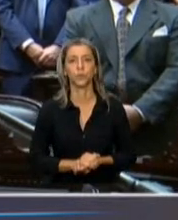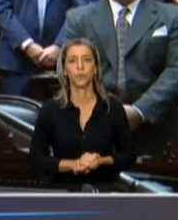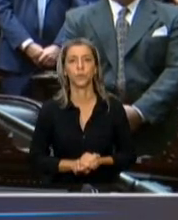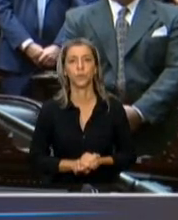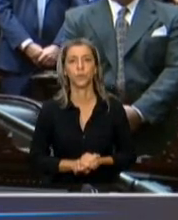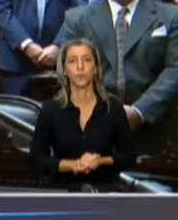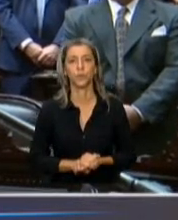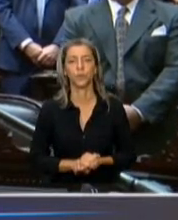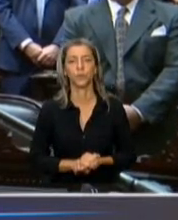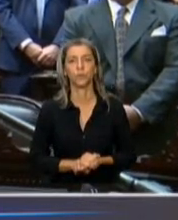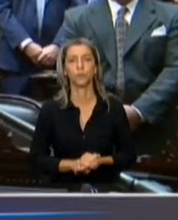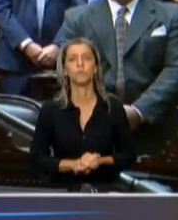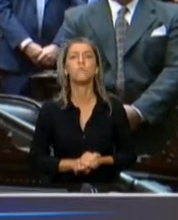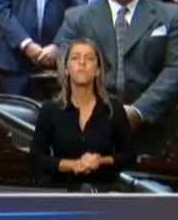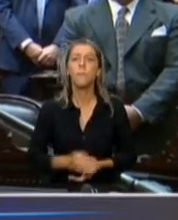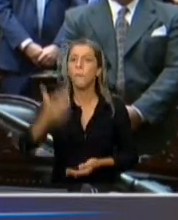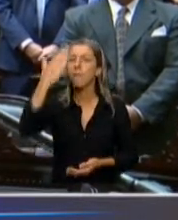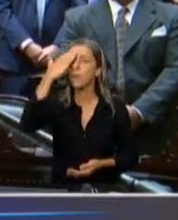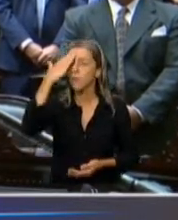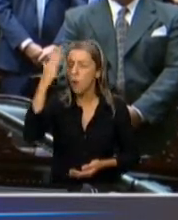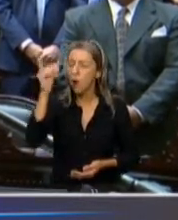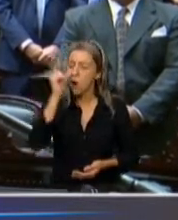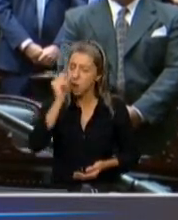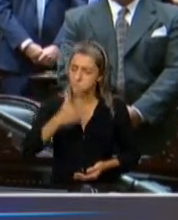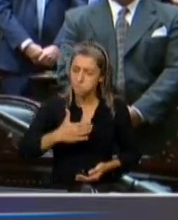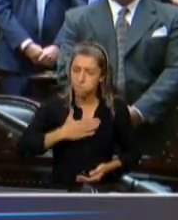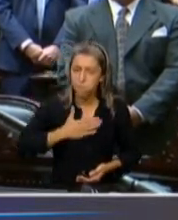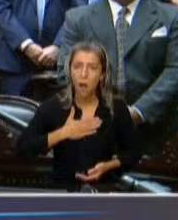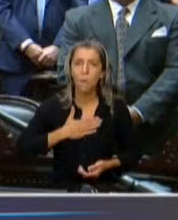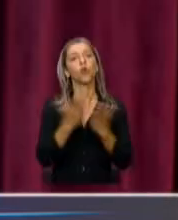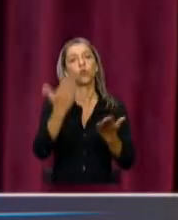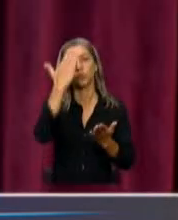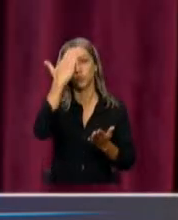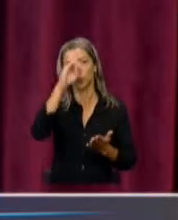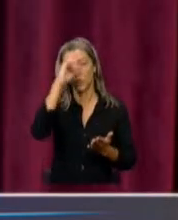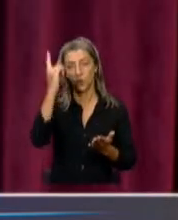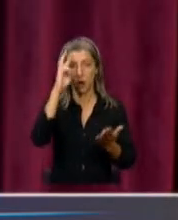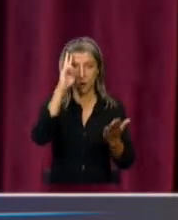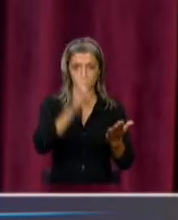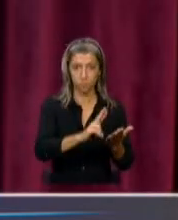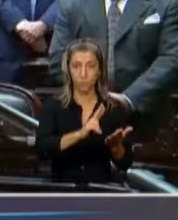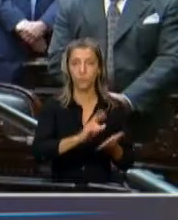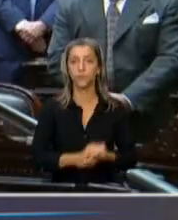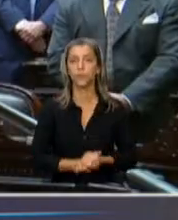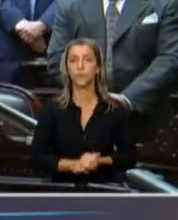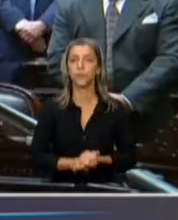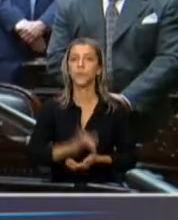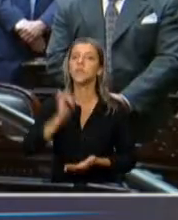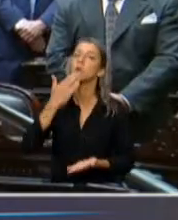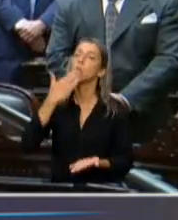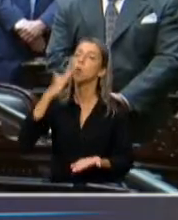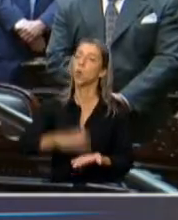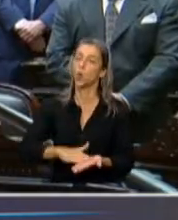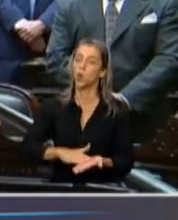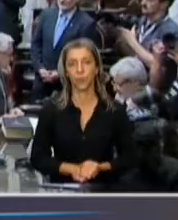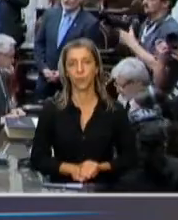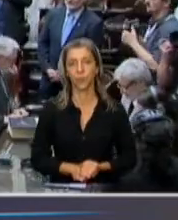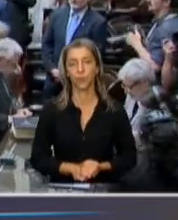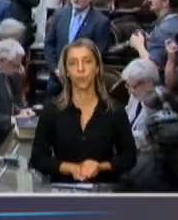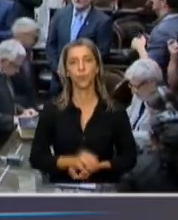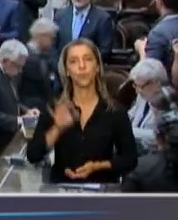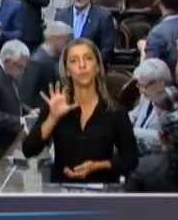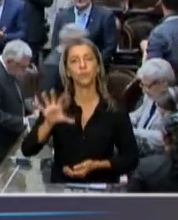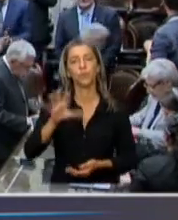distanciamiento también, especialmente recordemos que en algunas provincias del norte, y especialmente en Salta, gobernada por el